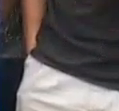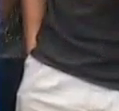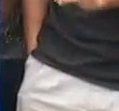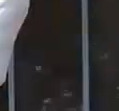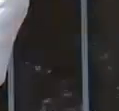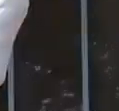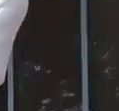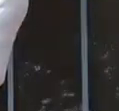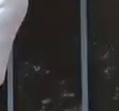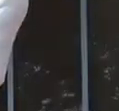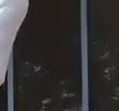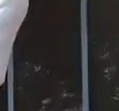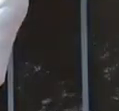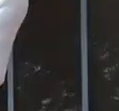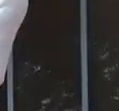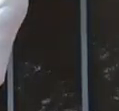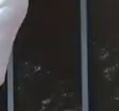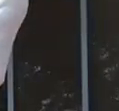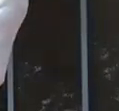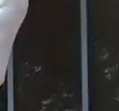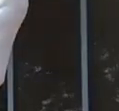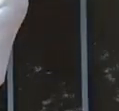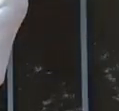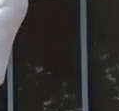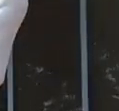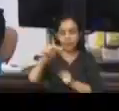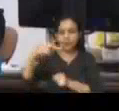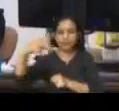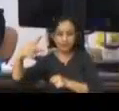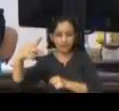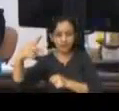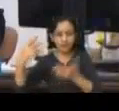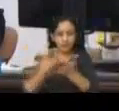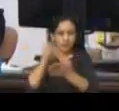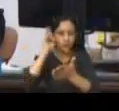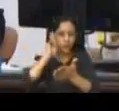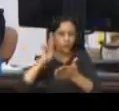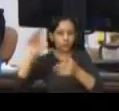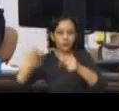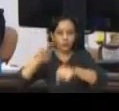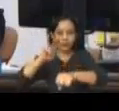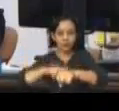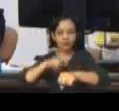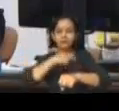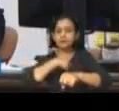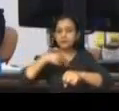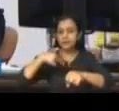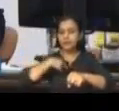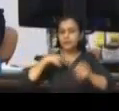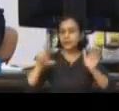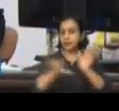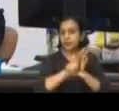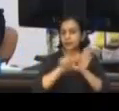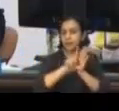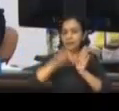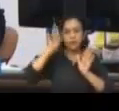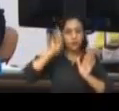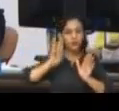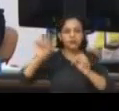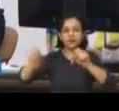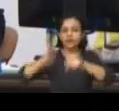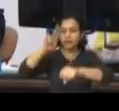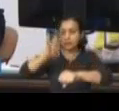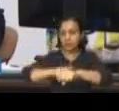haber sido el bastión de las protestas de abril de 2018. La presente iniciativa de ley creadora de Universidad